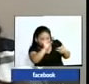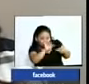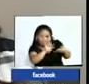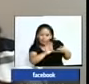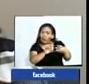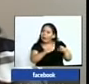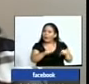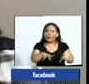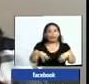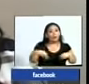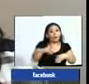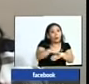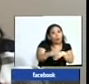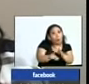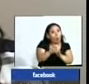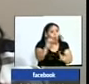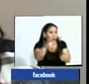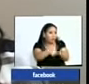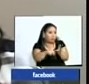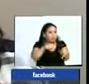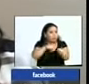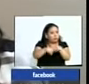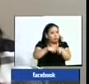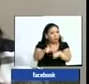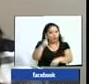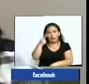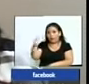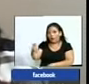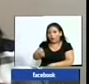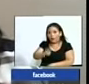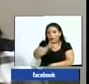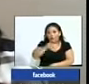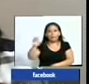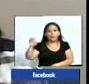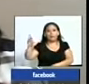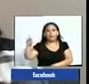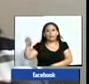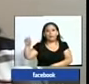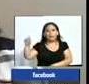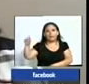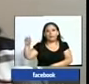no partidarias. Ernesto Cornejo nos tiene los detalles en la siguiente nota.